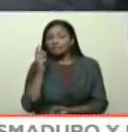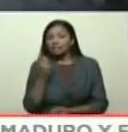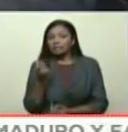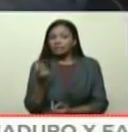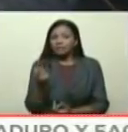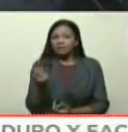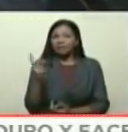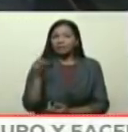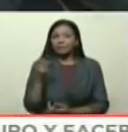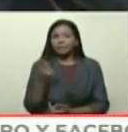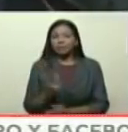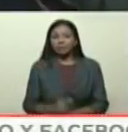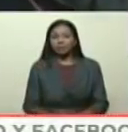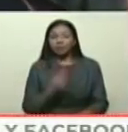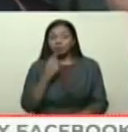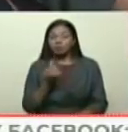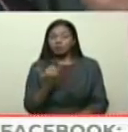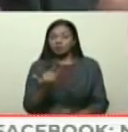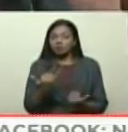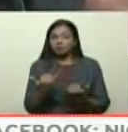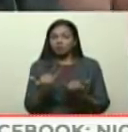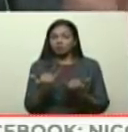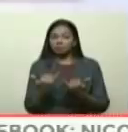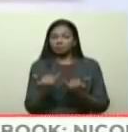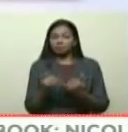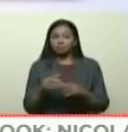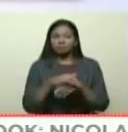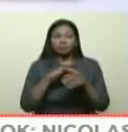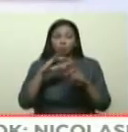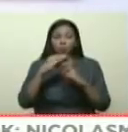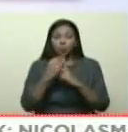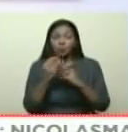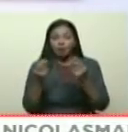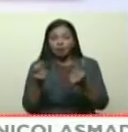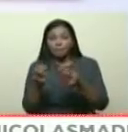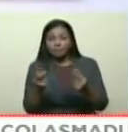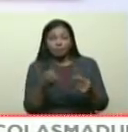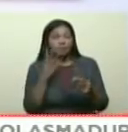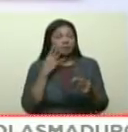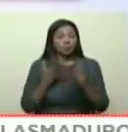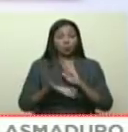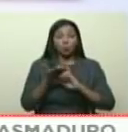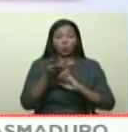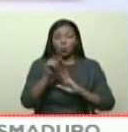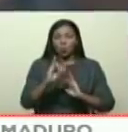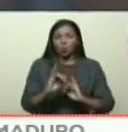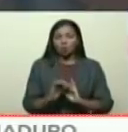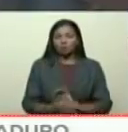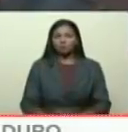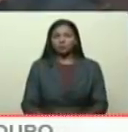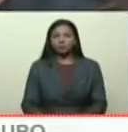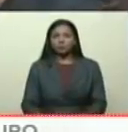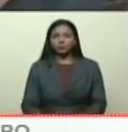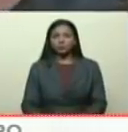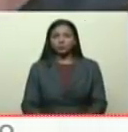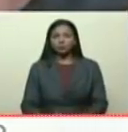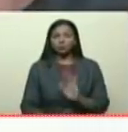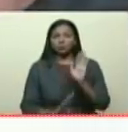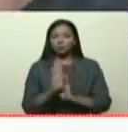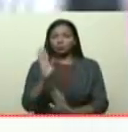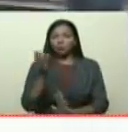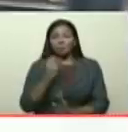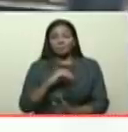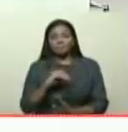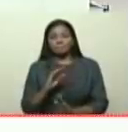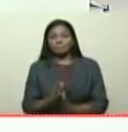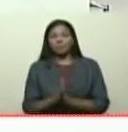estoy diciendo, Ernesto, hazlo inmediato. Es muy importante avanzar,